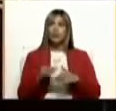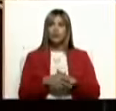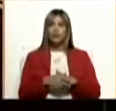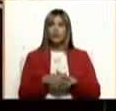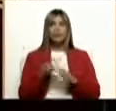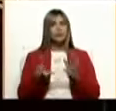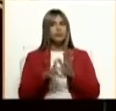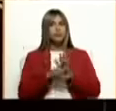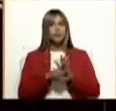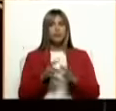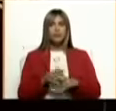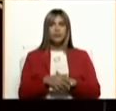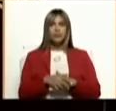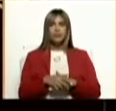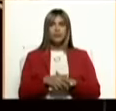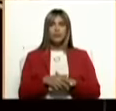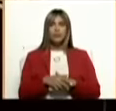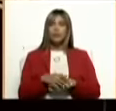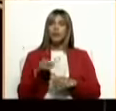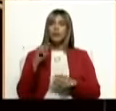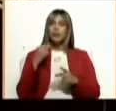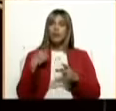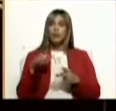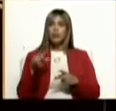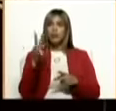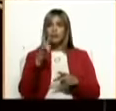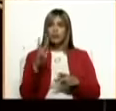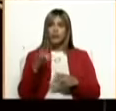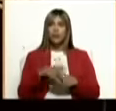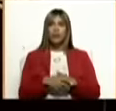ley. También tiene Venezuela